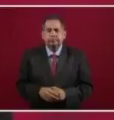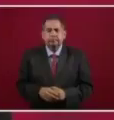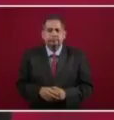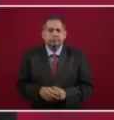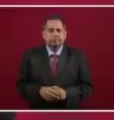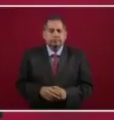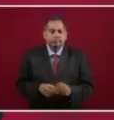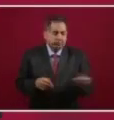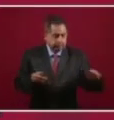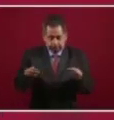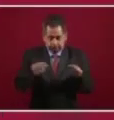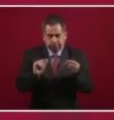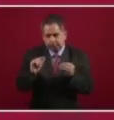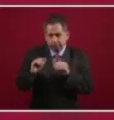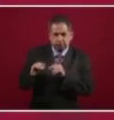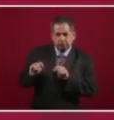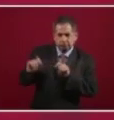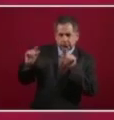pero